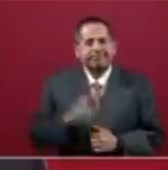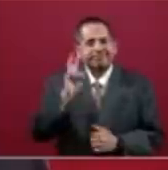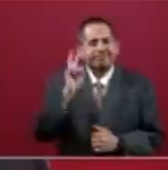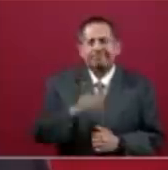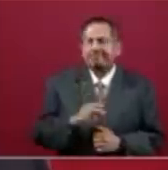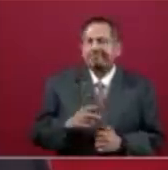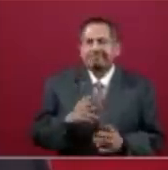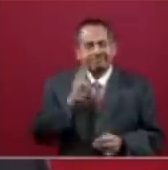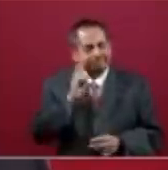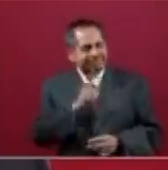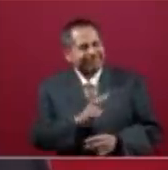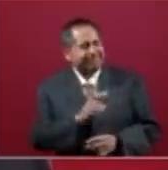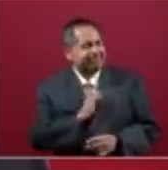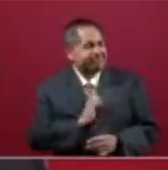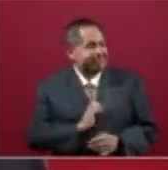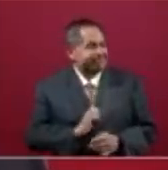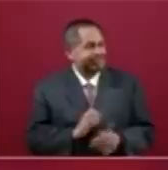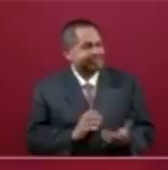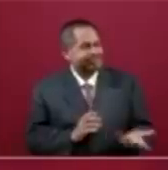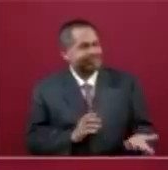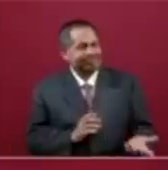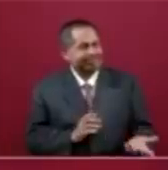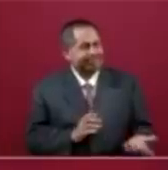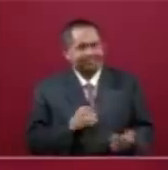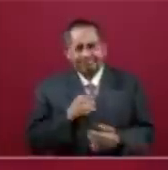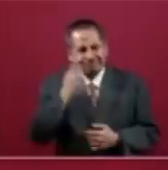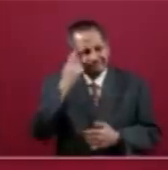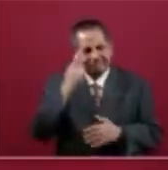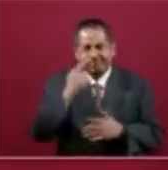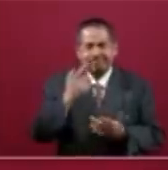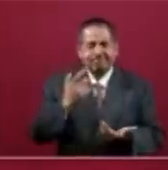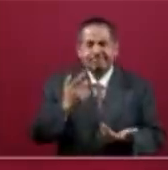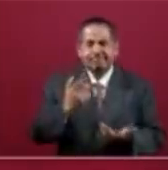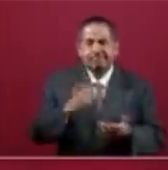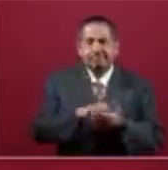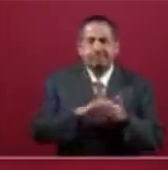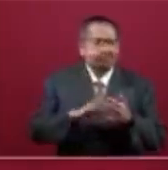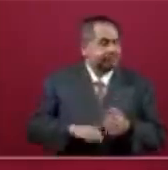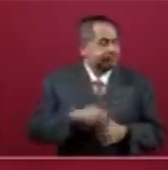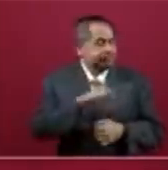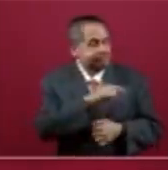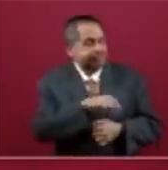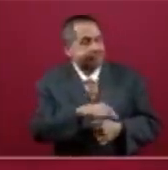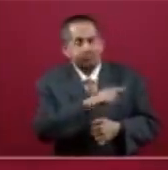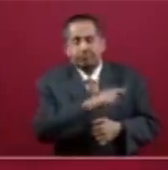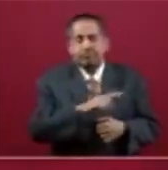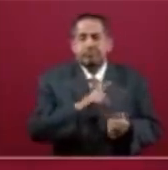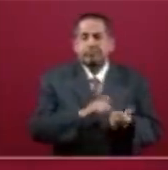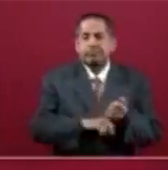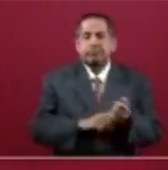desagradable, pienso yo, el que estén